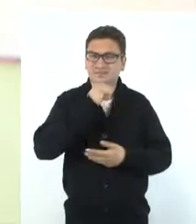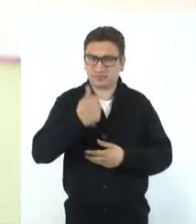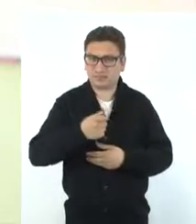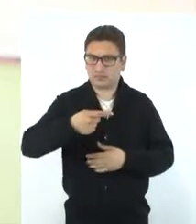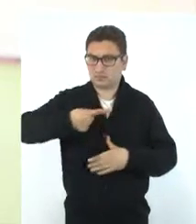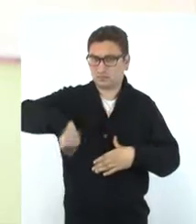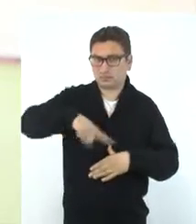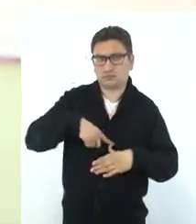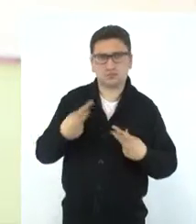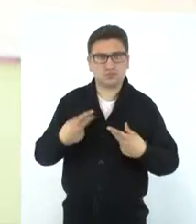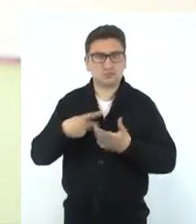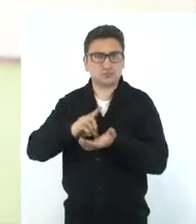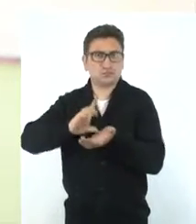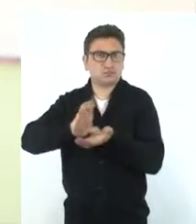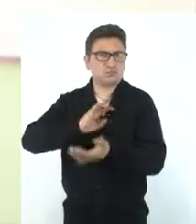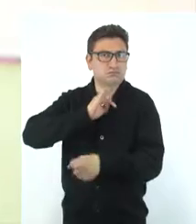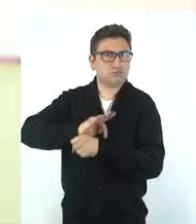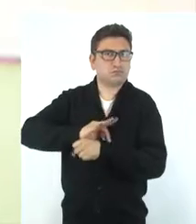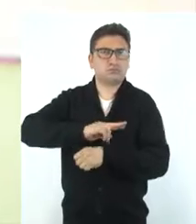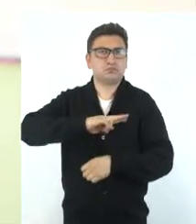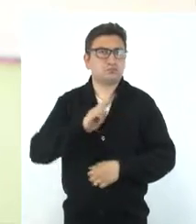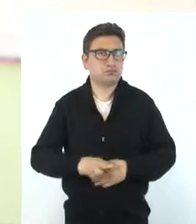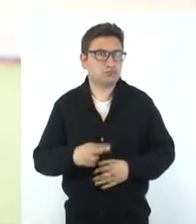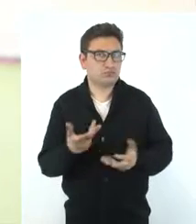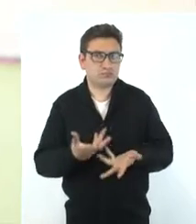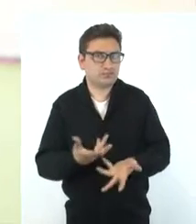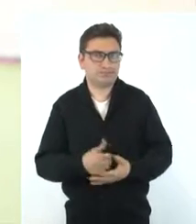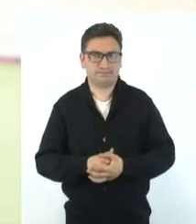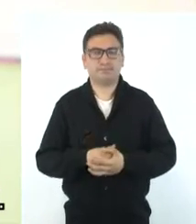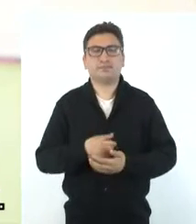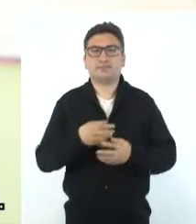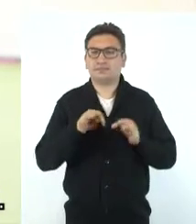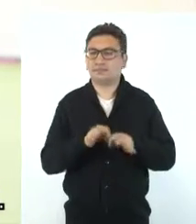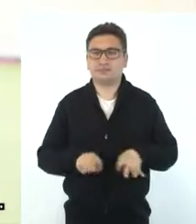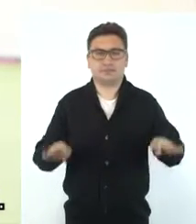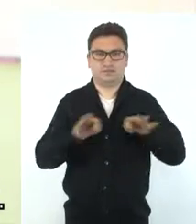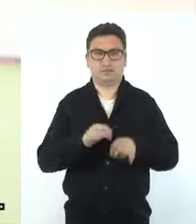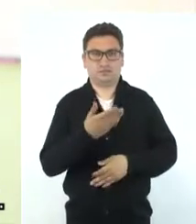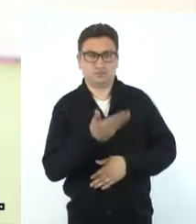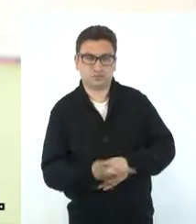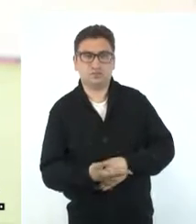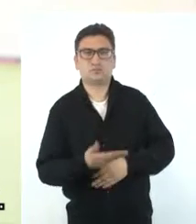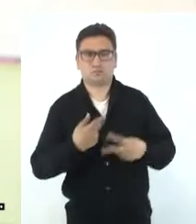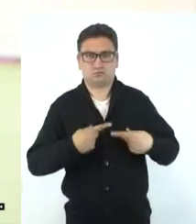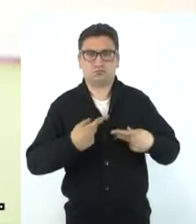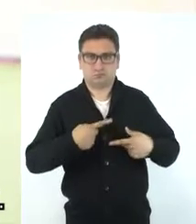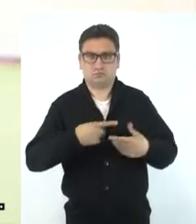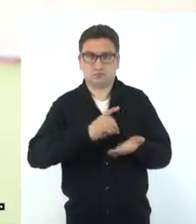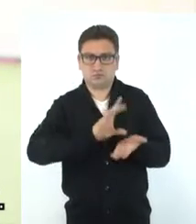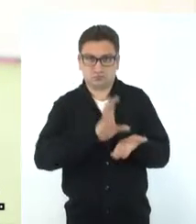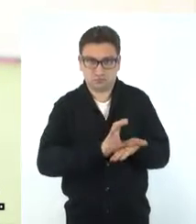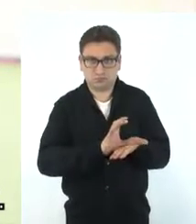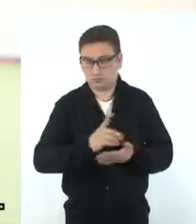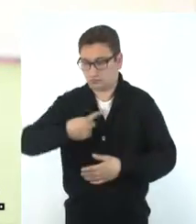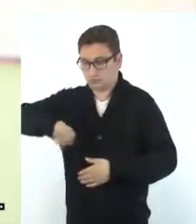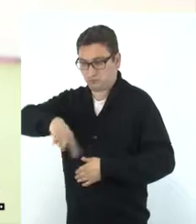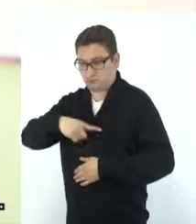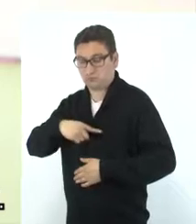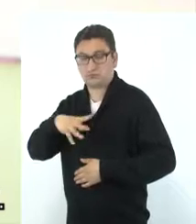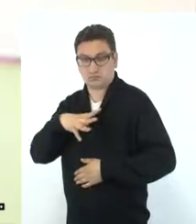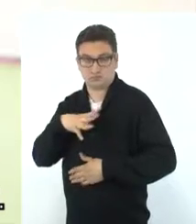nadie había hecho nada por nosotros mismos. Eso es algo muy importante para mí, que una persona con